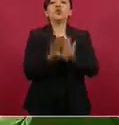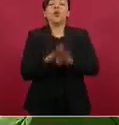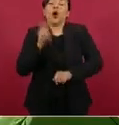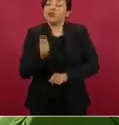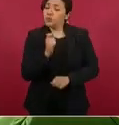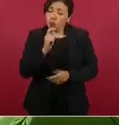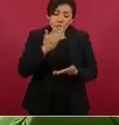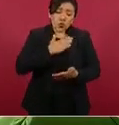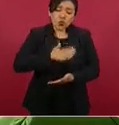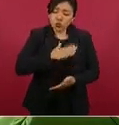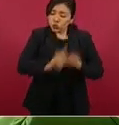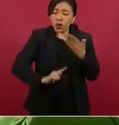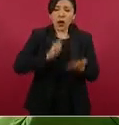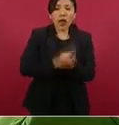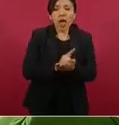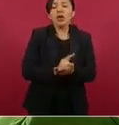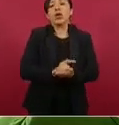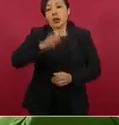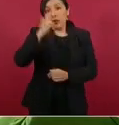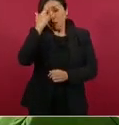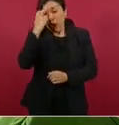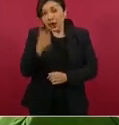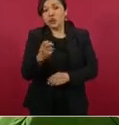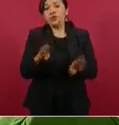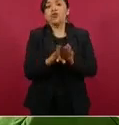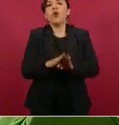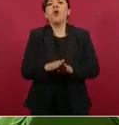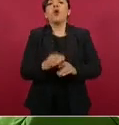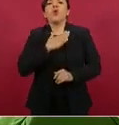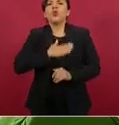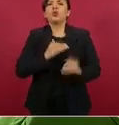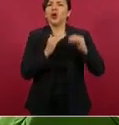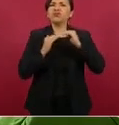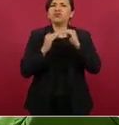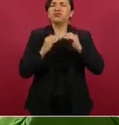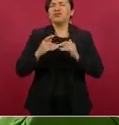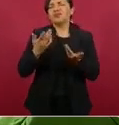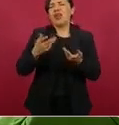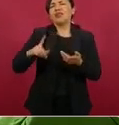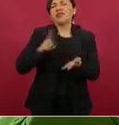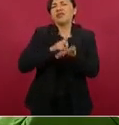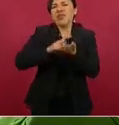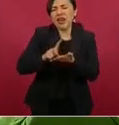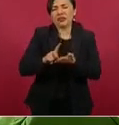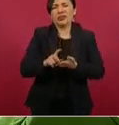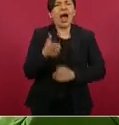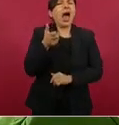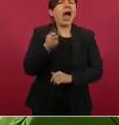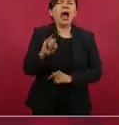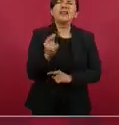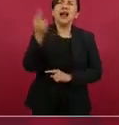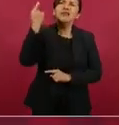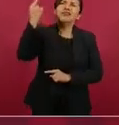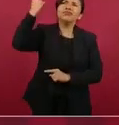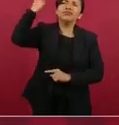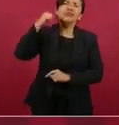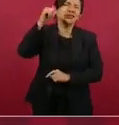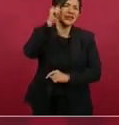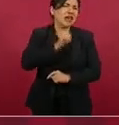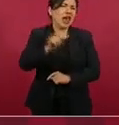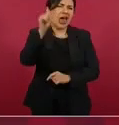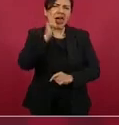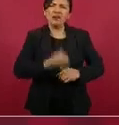ley e invocando el Estado de Derecho. Así ha sucedido siempre.